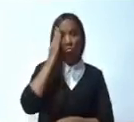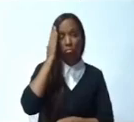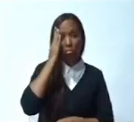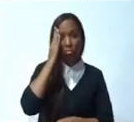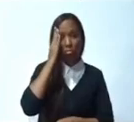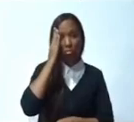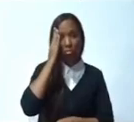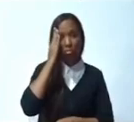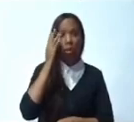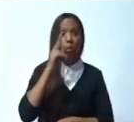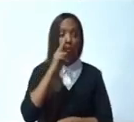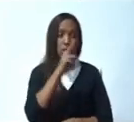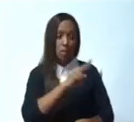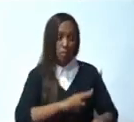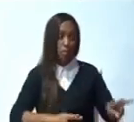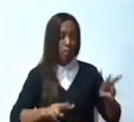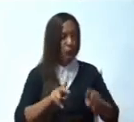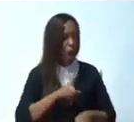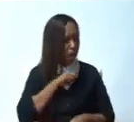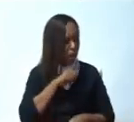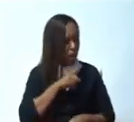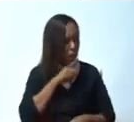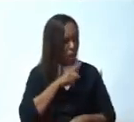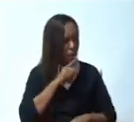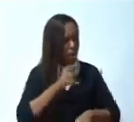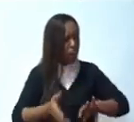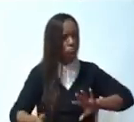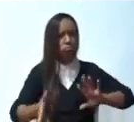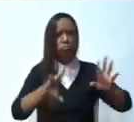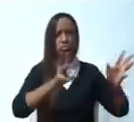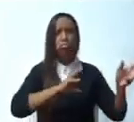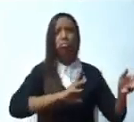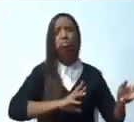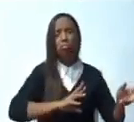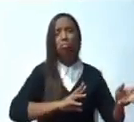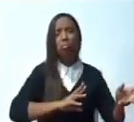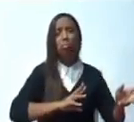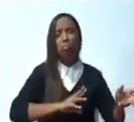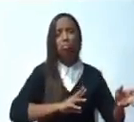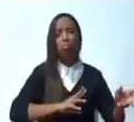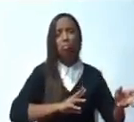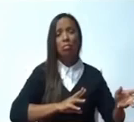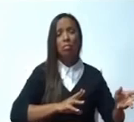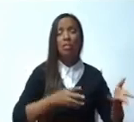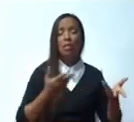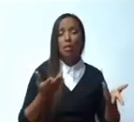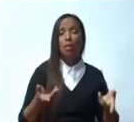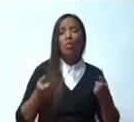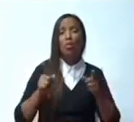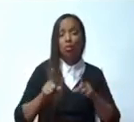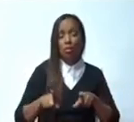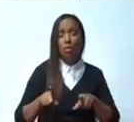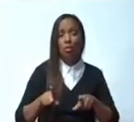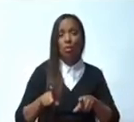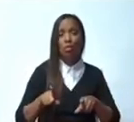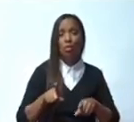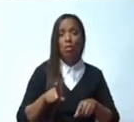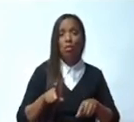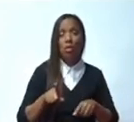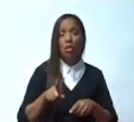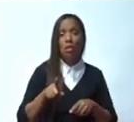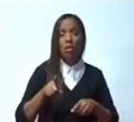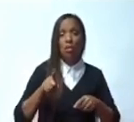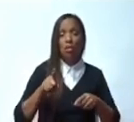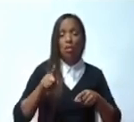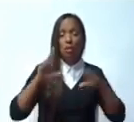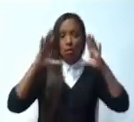no lo suficiente, en la Altagracia. La provincia de la Altagracia, que es la